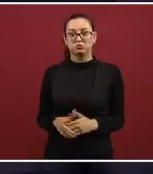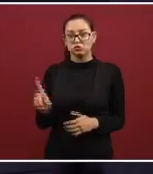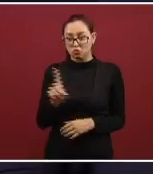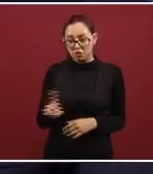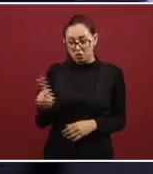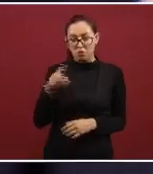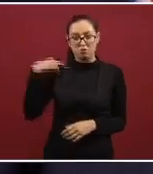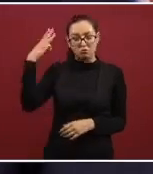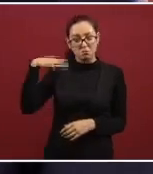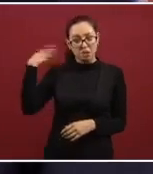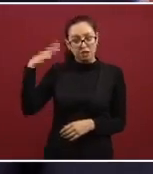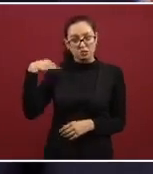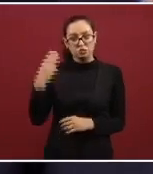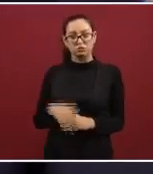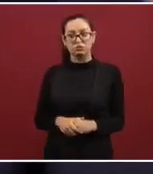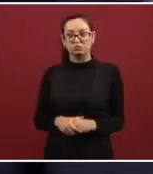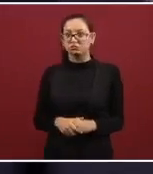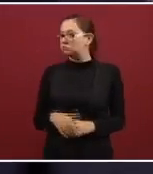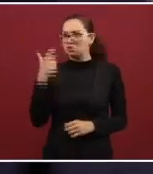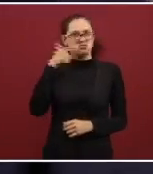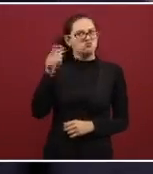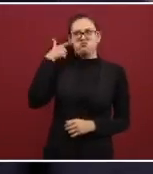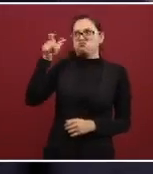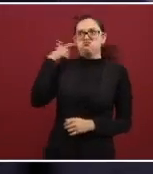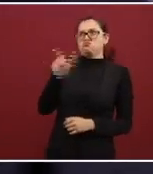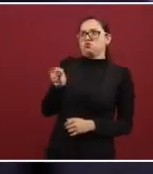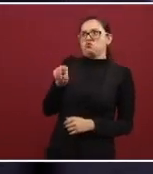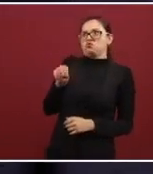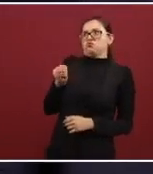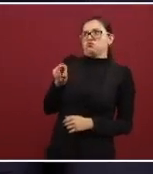domingo. No quieren,